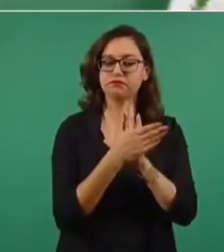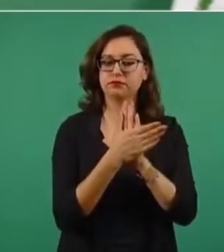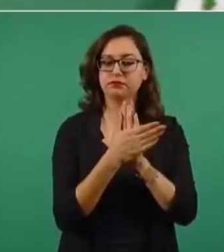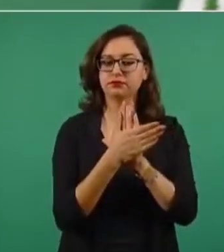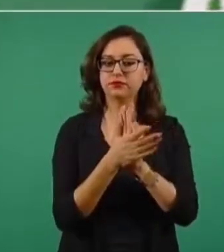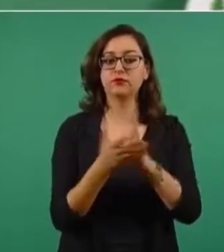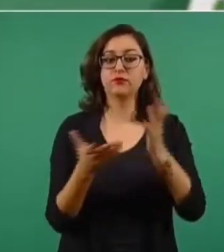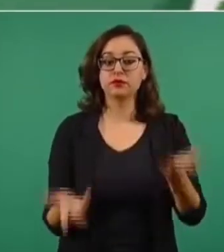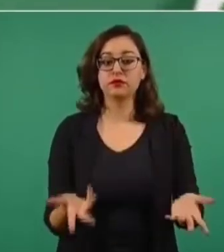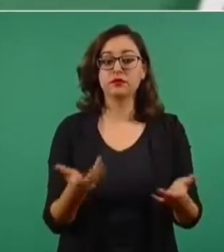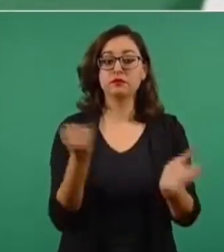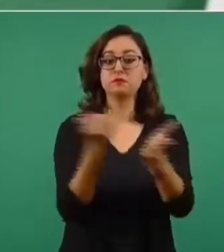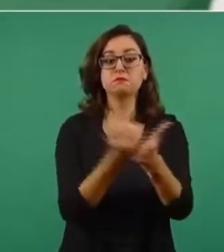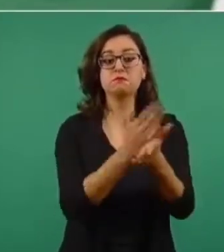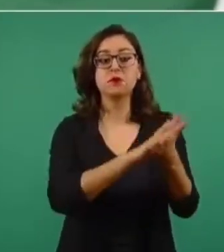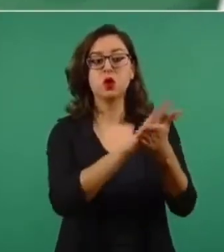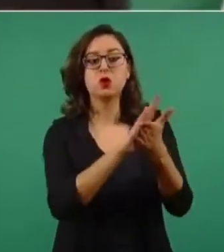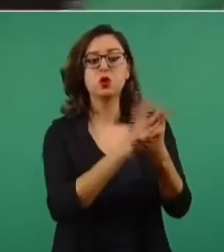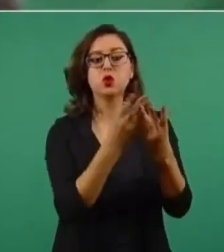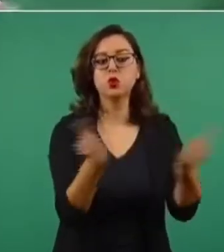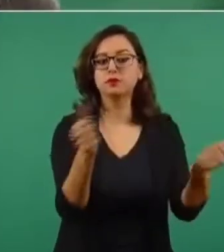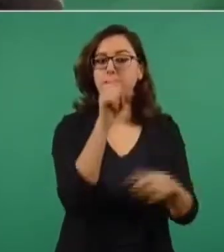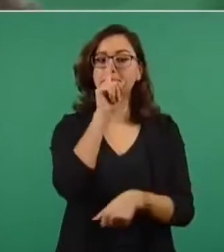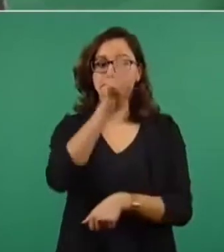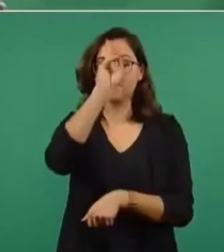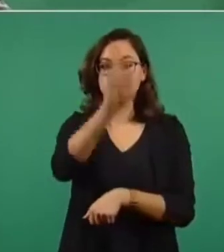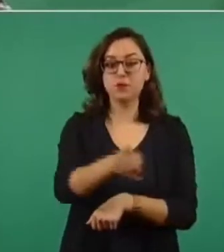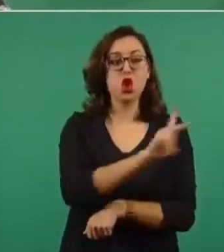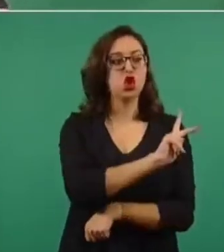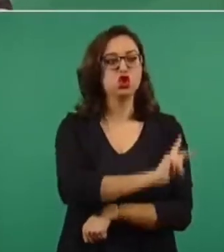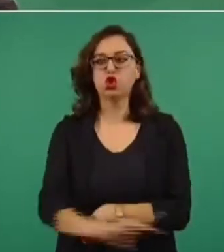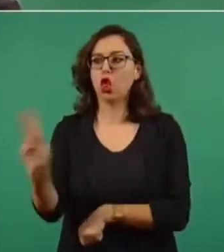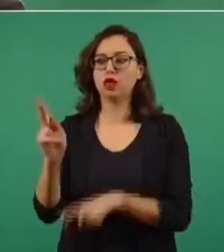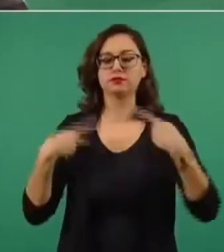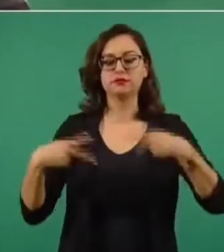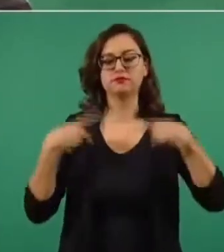el que se prohíbe la condonación de impuestos y todos están pagando.